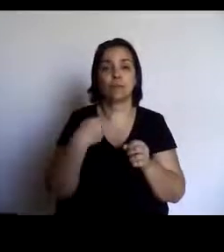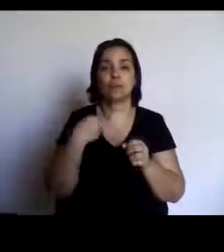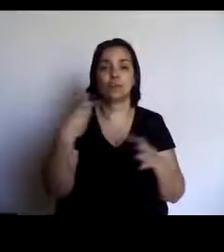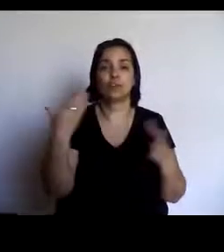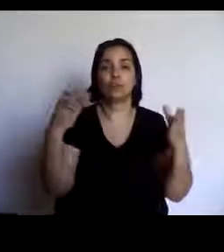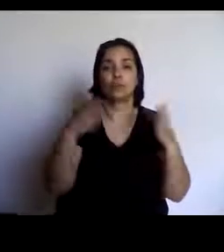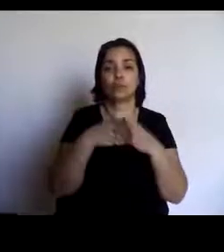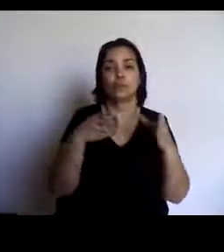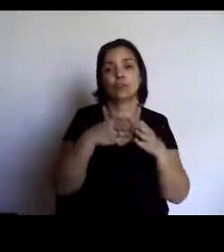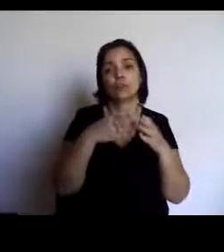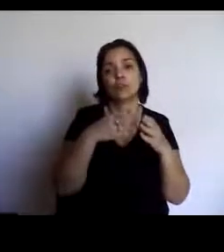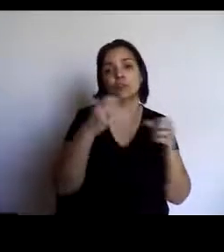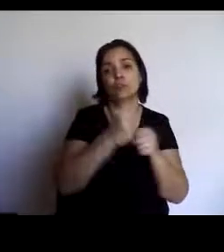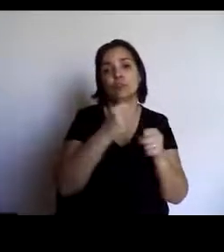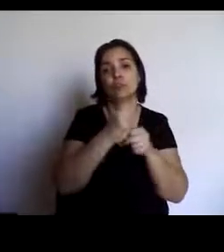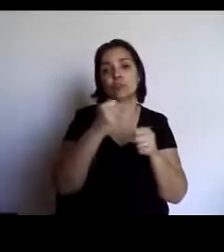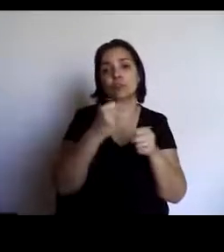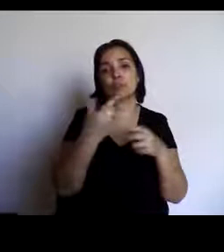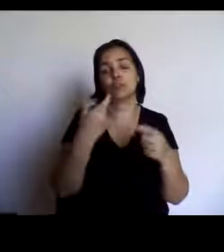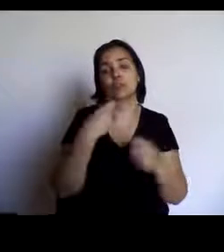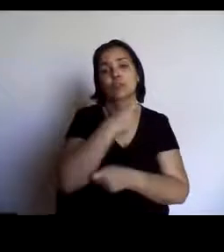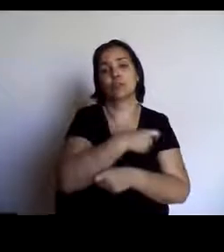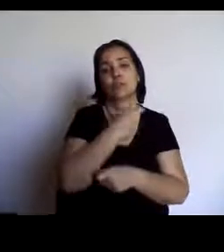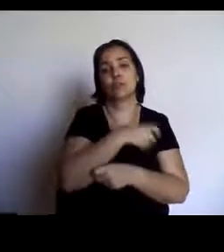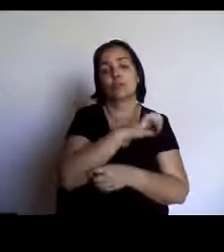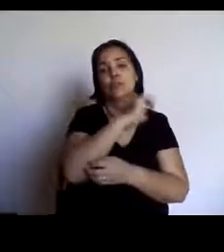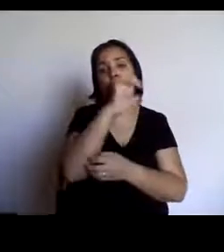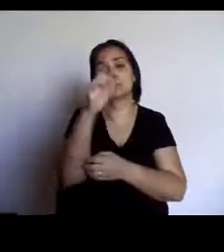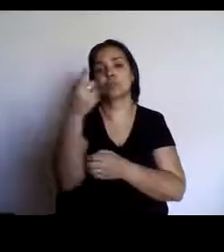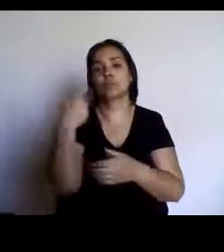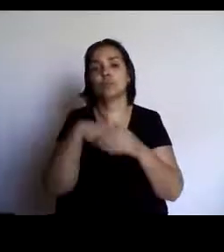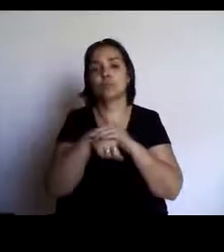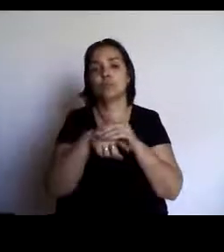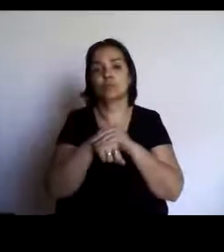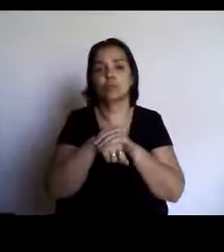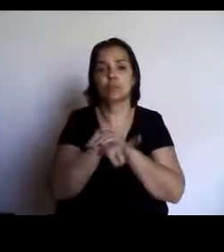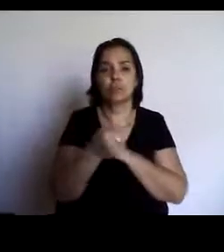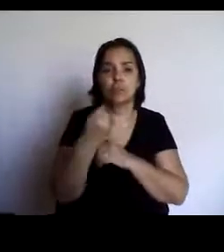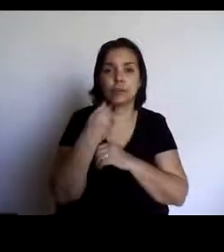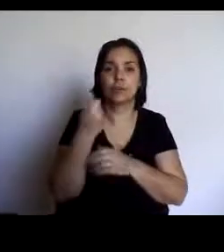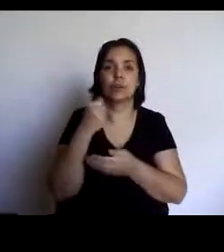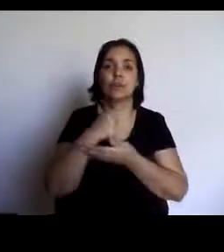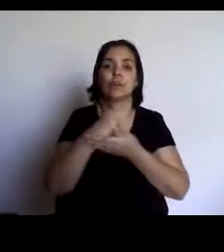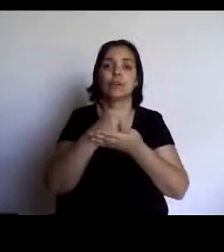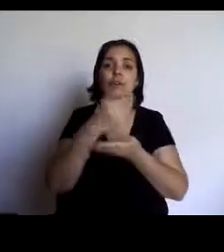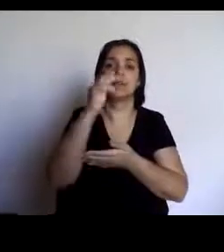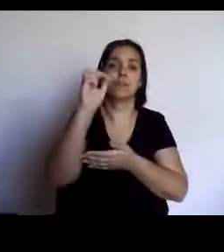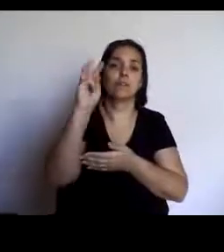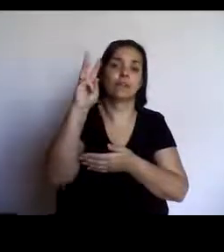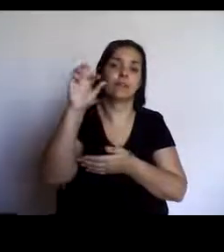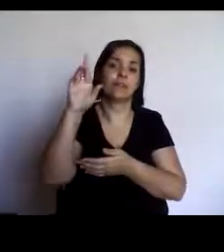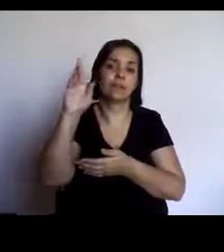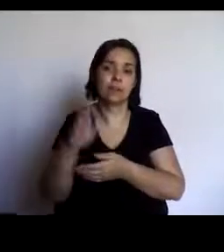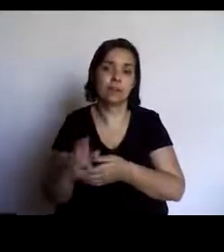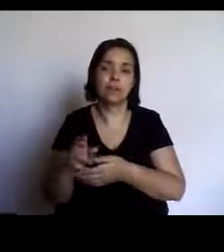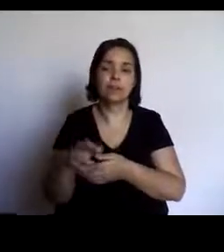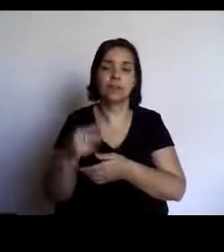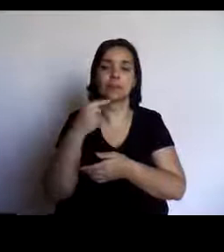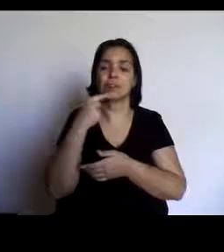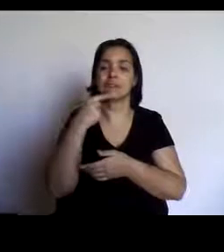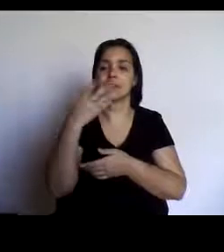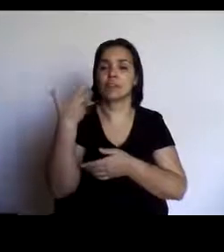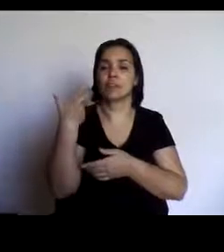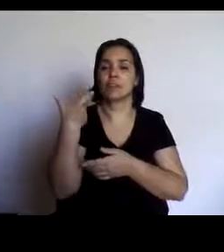de trabajo con la Comisión Europea que estaba analizando precisamente la gestión del eje urbano, de los fondos FEDER, de las EDUCIS de las que se ha